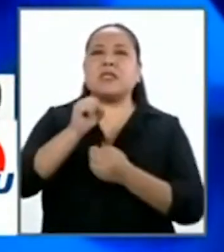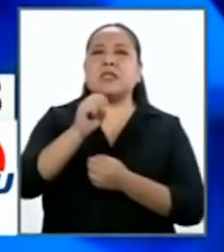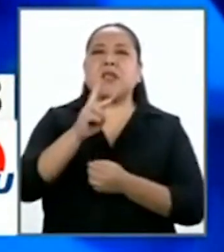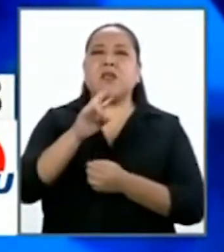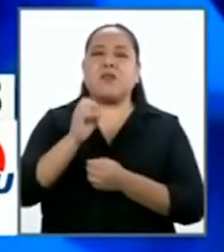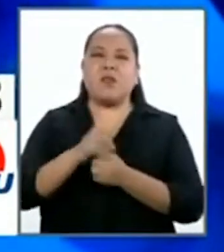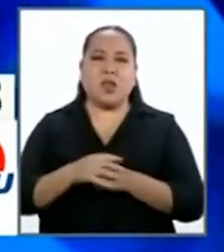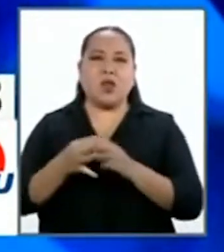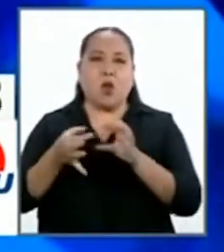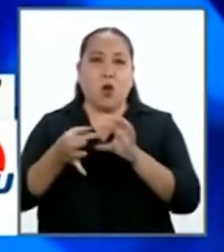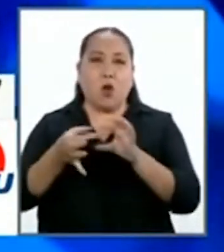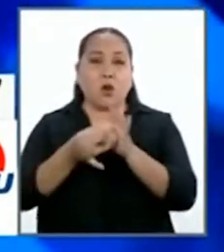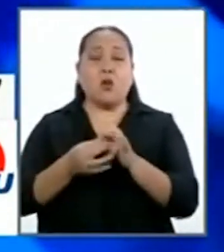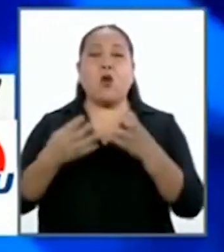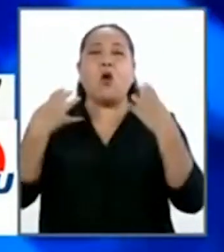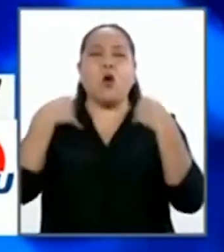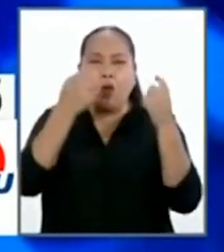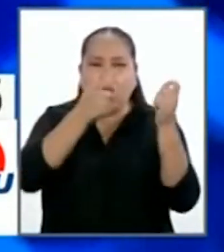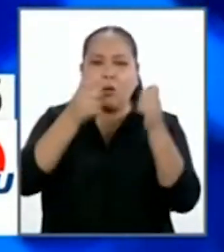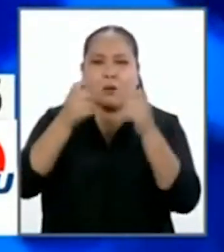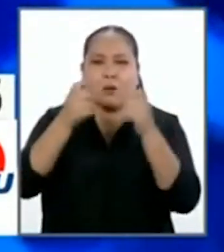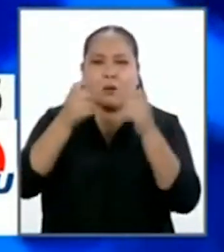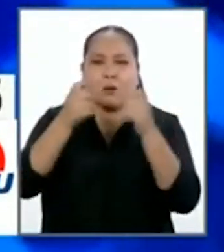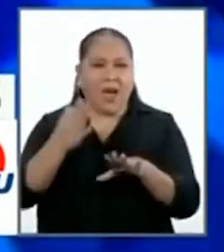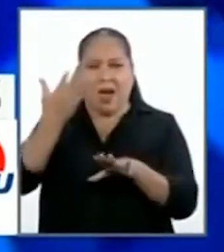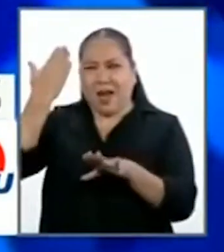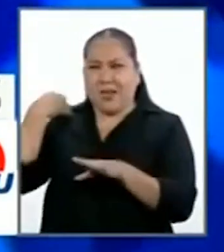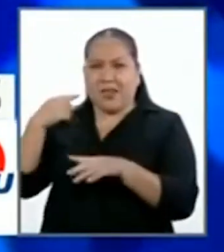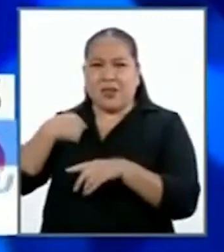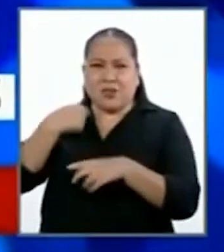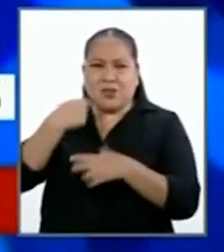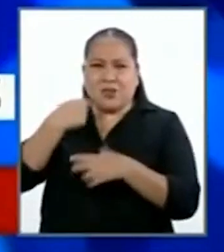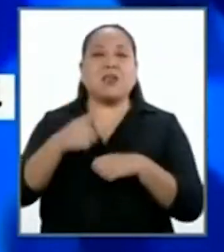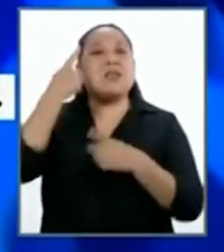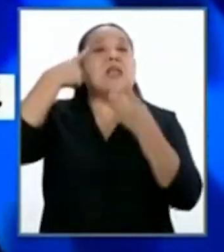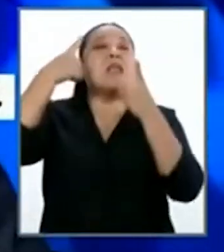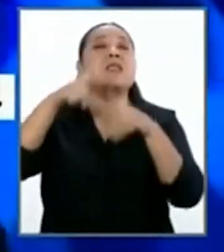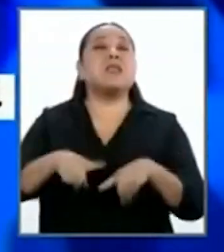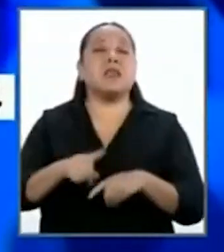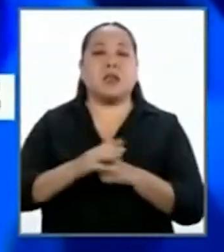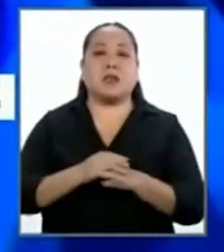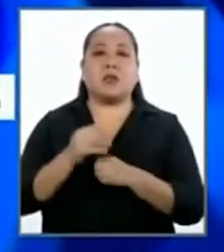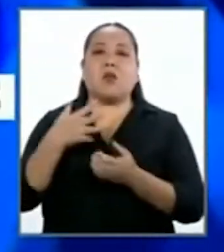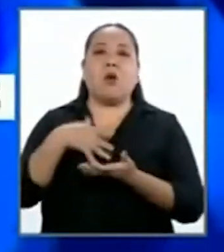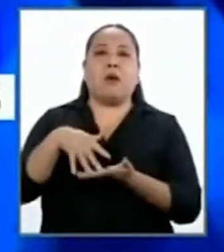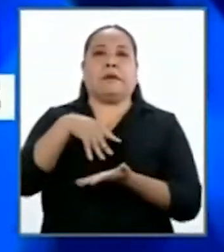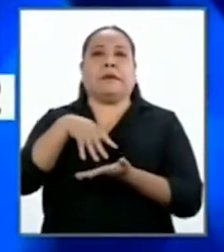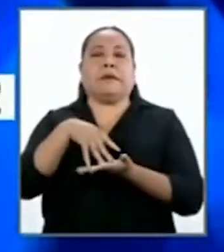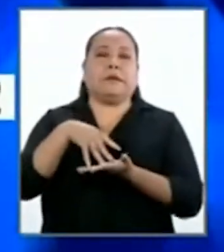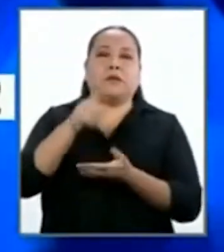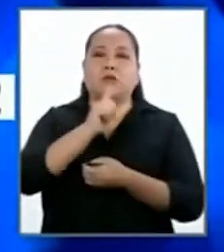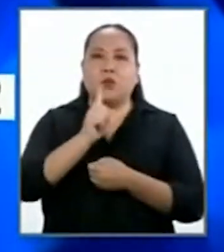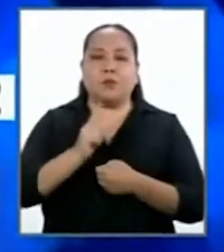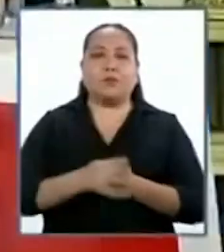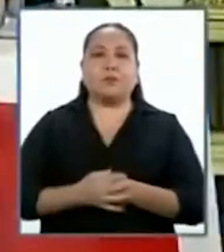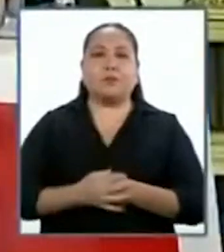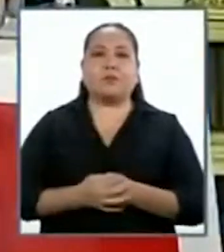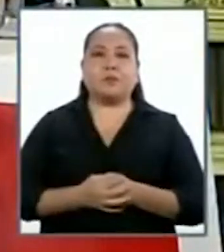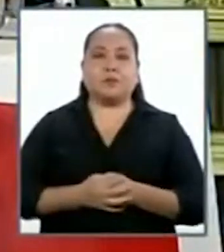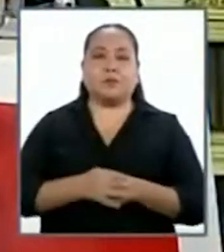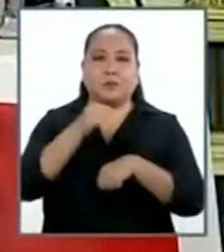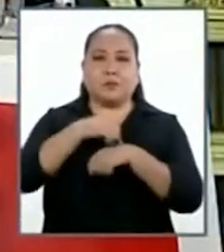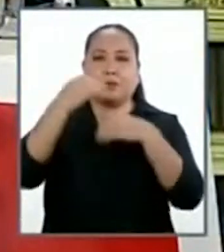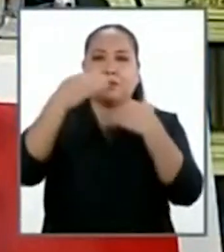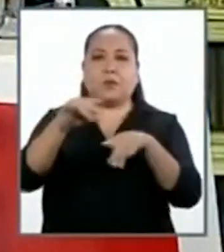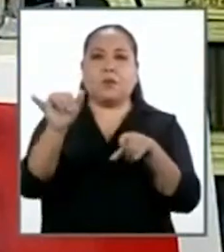contraloría ya no hice simple y llanamente es cuestión de tomar decisiones sin que te tiemblen las piernas tiempo cumplido